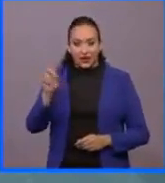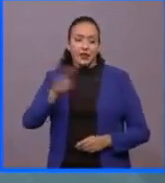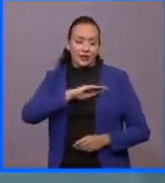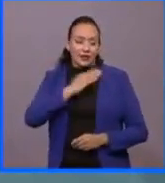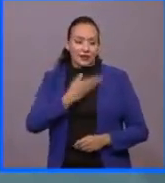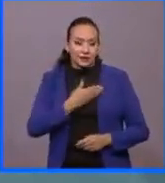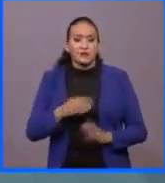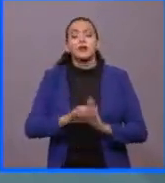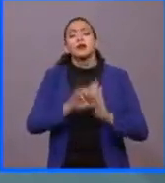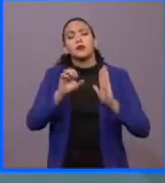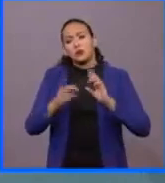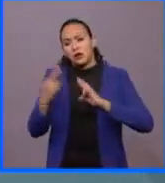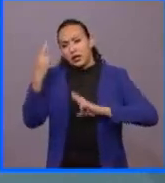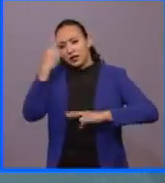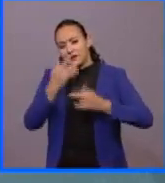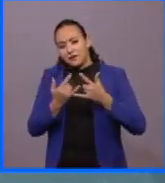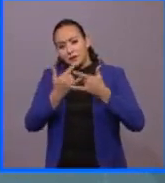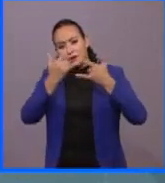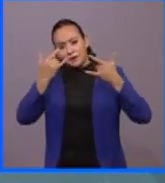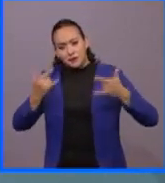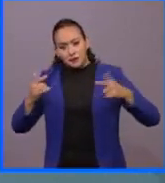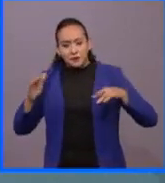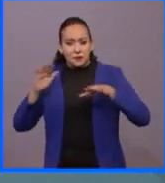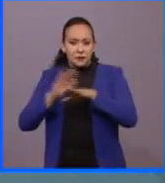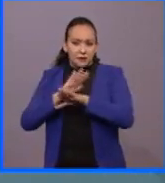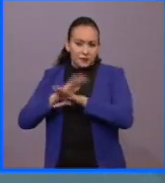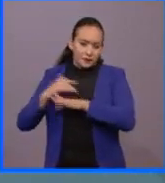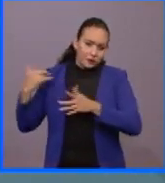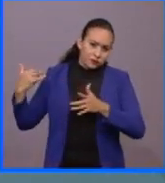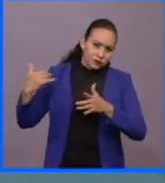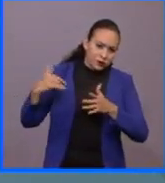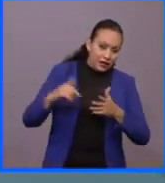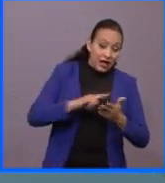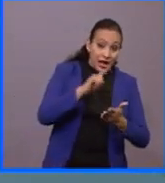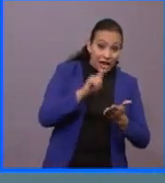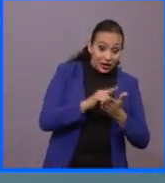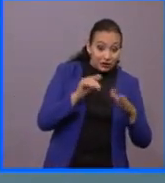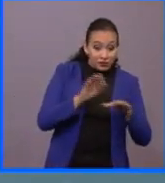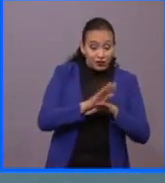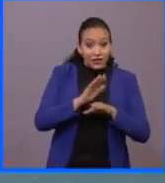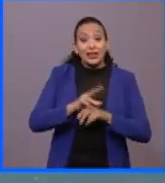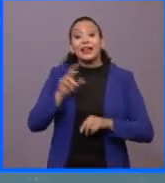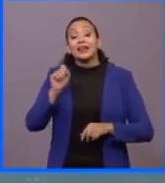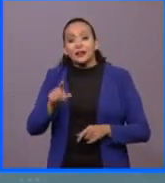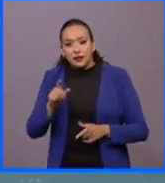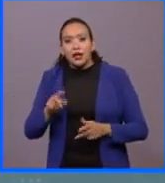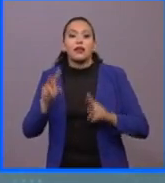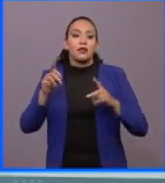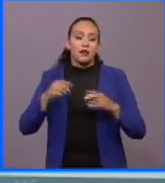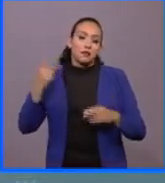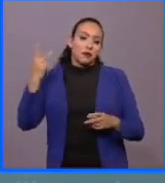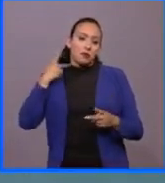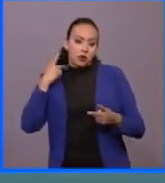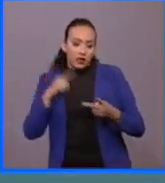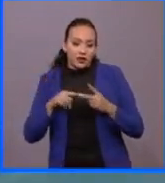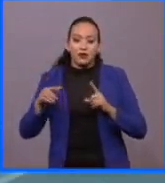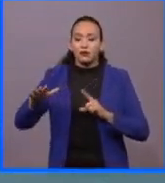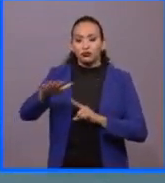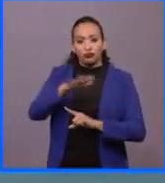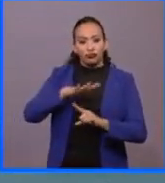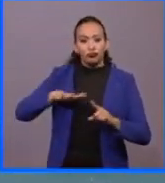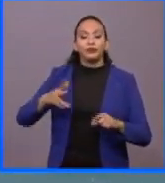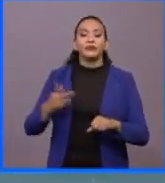la historia, práctica y transformación de esta rama del derecho, así como fenómenos jurídicos y políticos